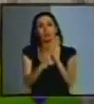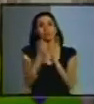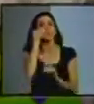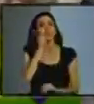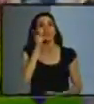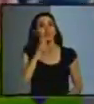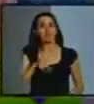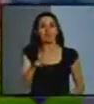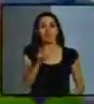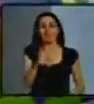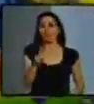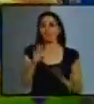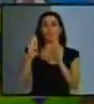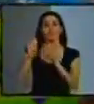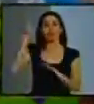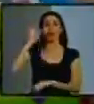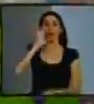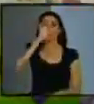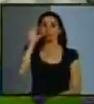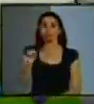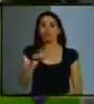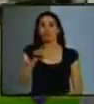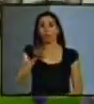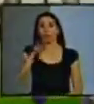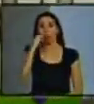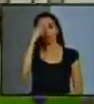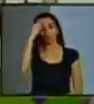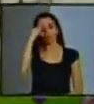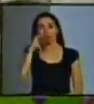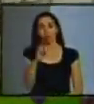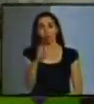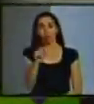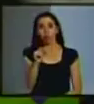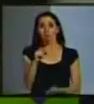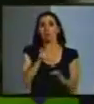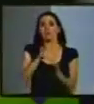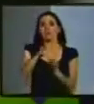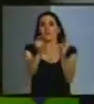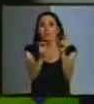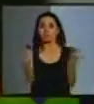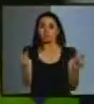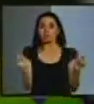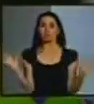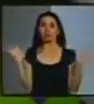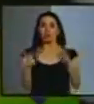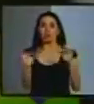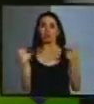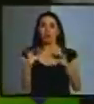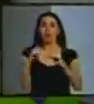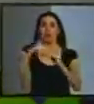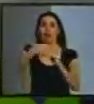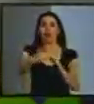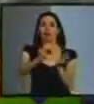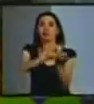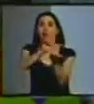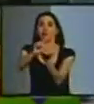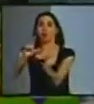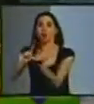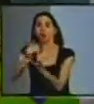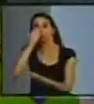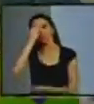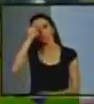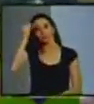Nelson Mandela no se detienen en Sudáfrica. En el cuarto día de duelo oficial, miles de personas siguen agolpándose en las afueras de los lugares